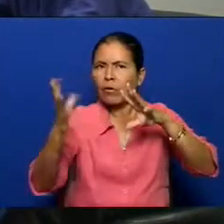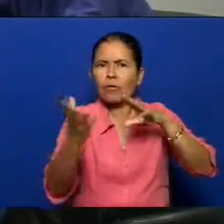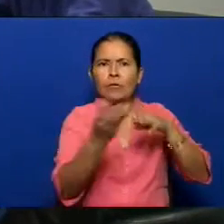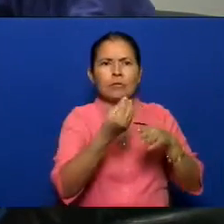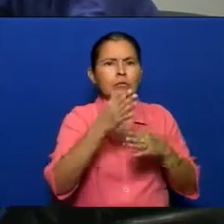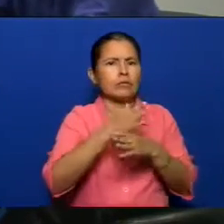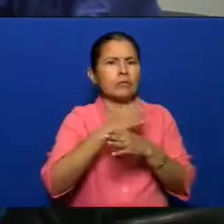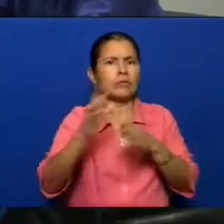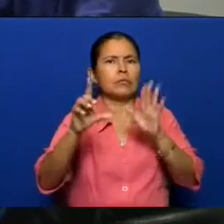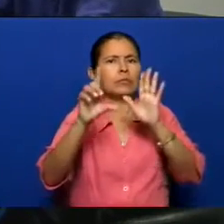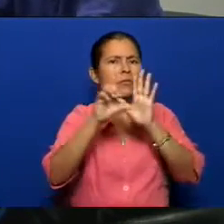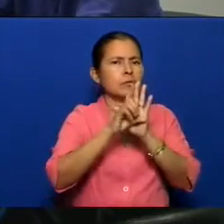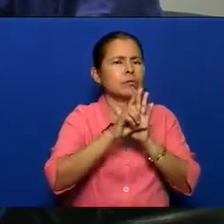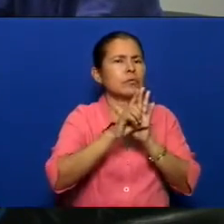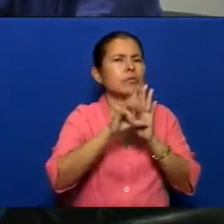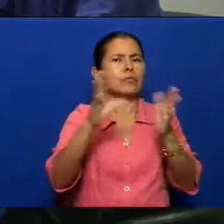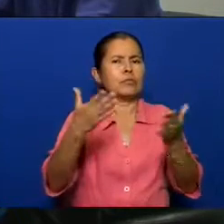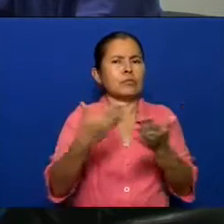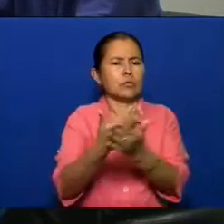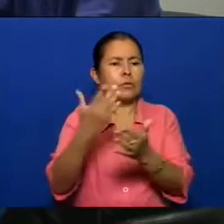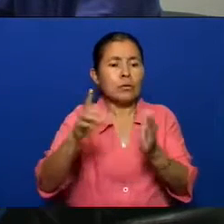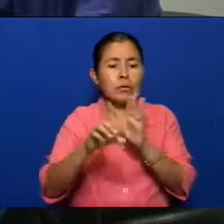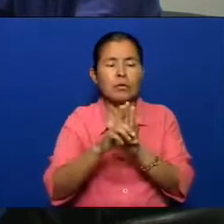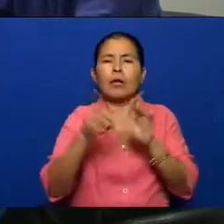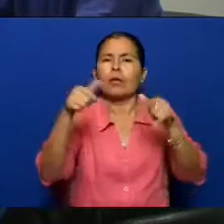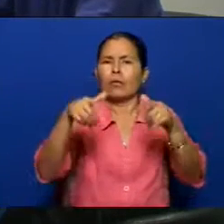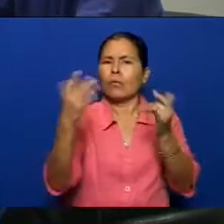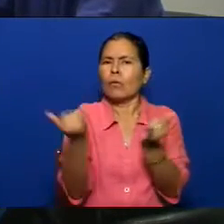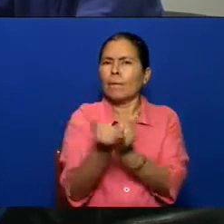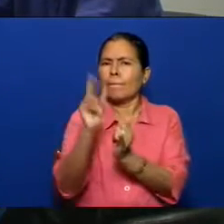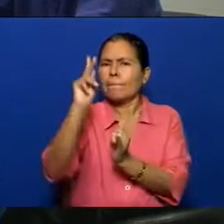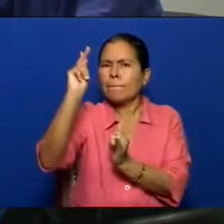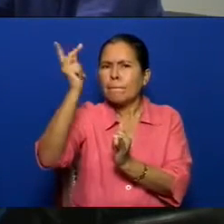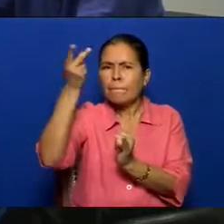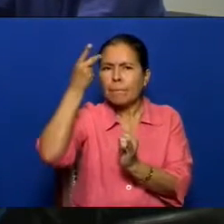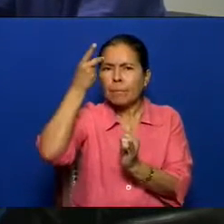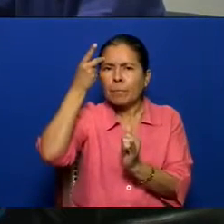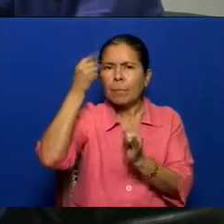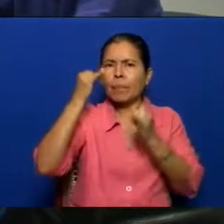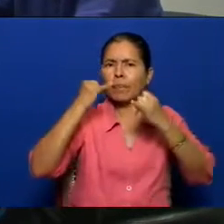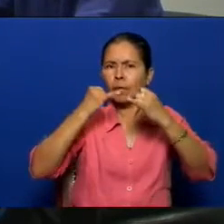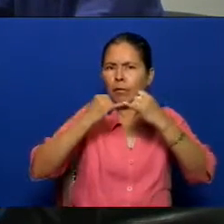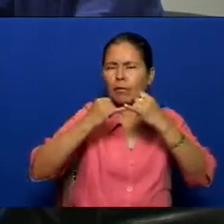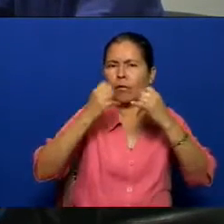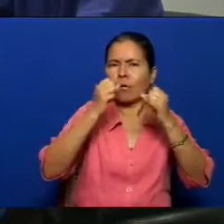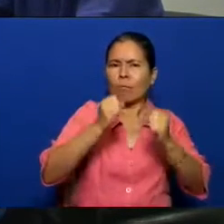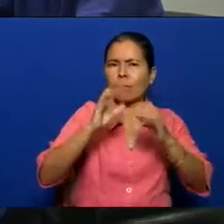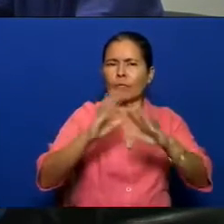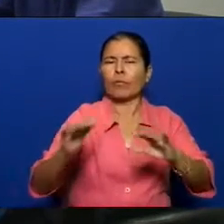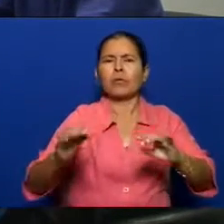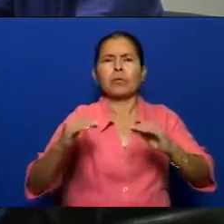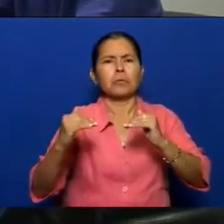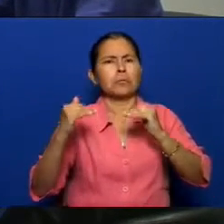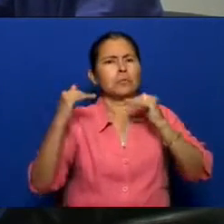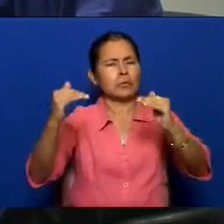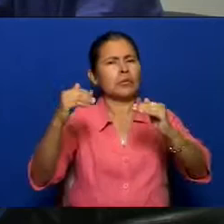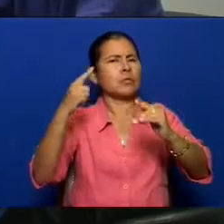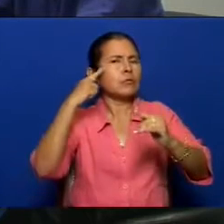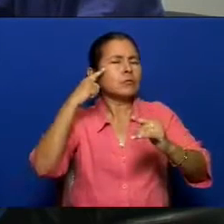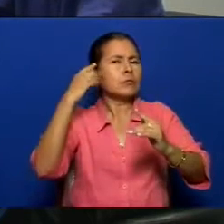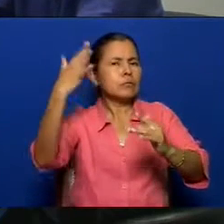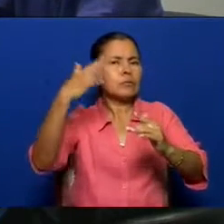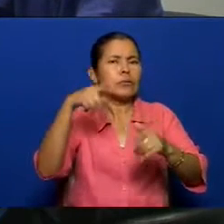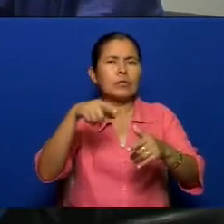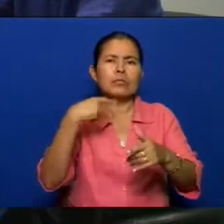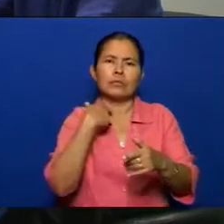leyes. Así como tenemos una política de género que nos inspira y nos orienta a que los derechos de las mujeres